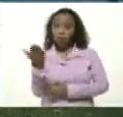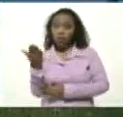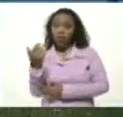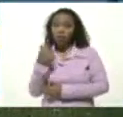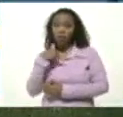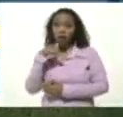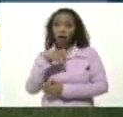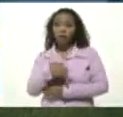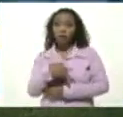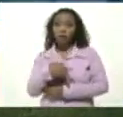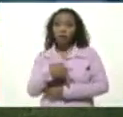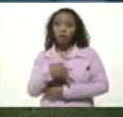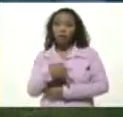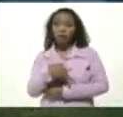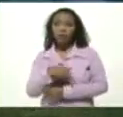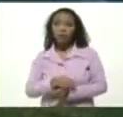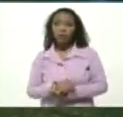miren,